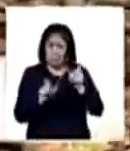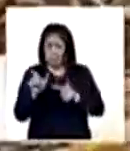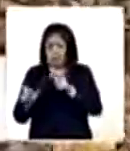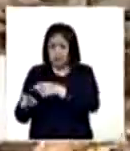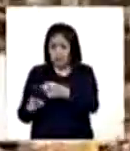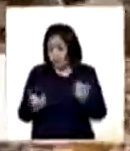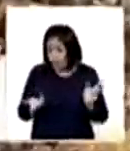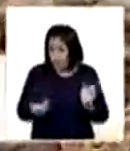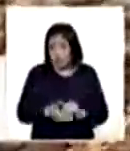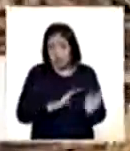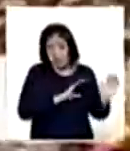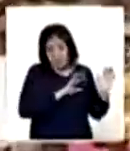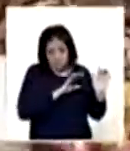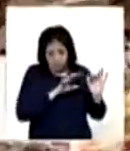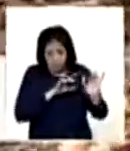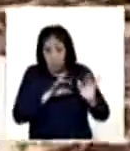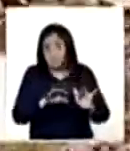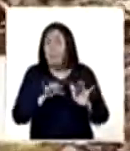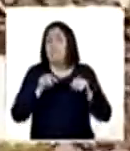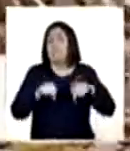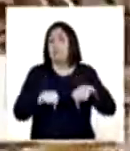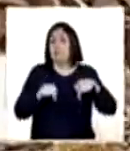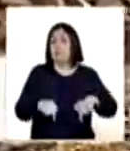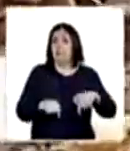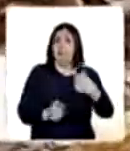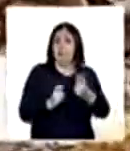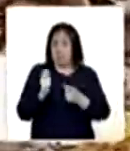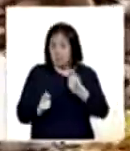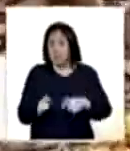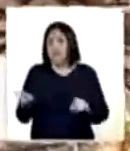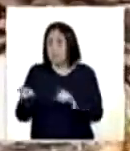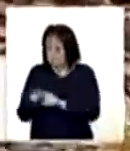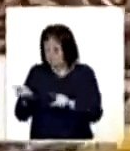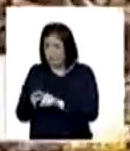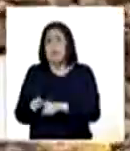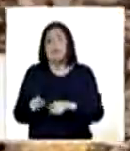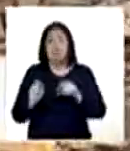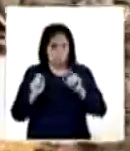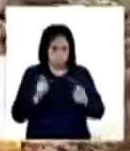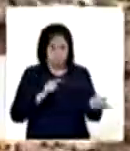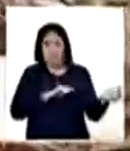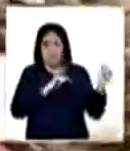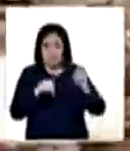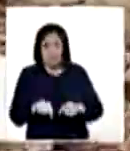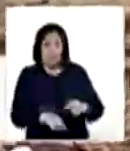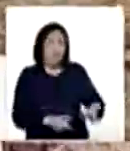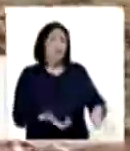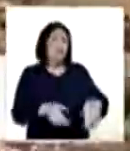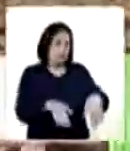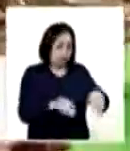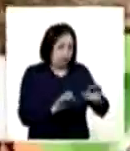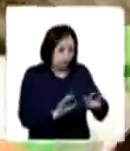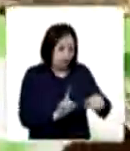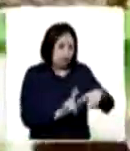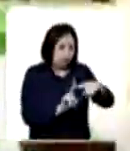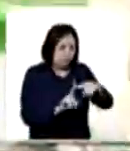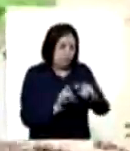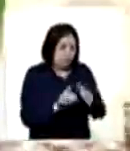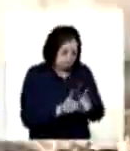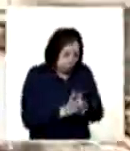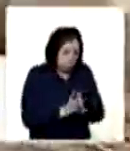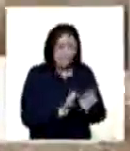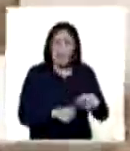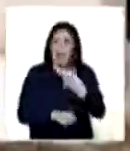no solamente vienen a este lugar para vender, sino que también vienen a saludar a sus seres queridos. A ver, los van a hacer